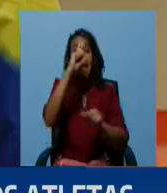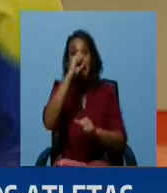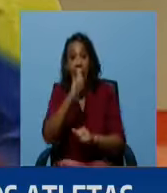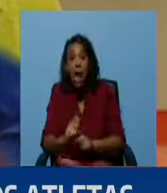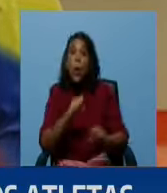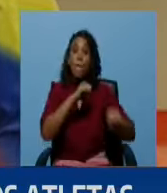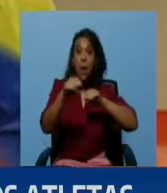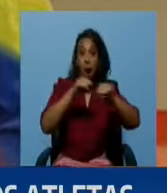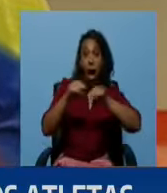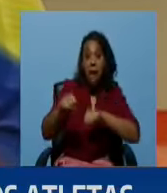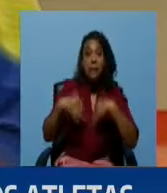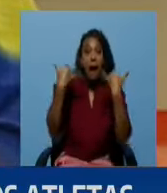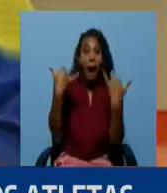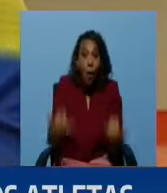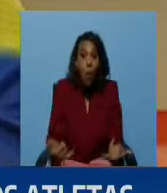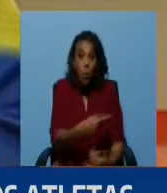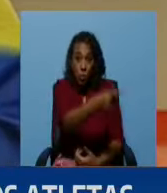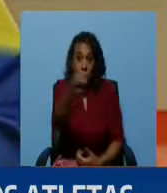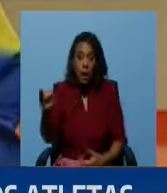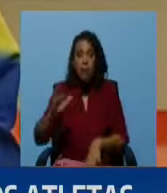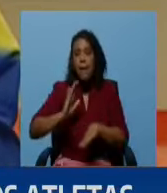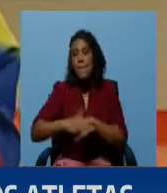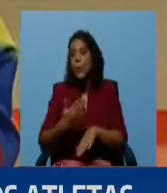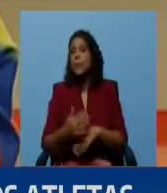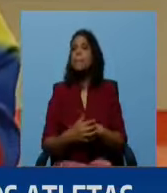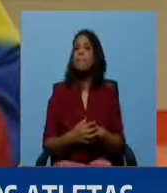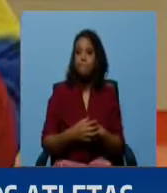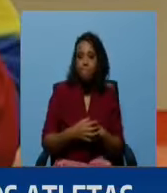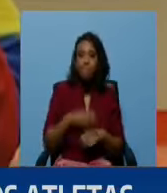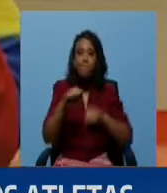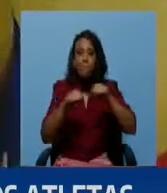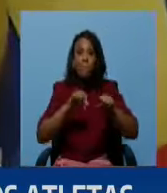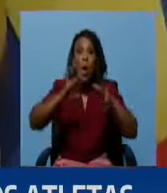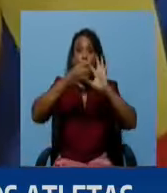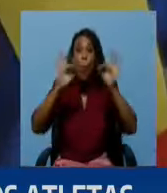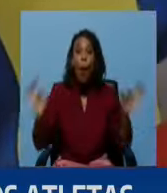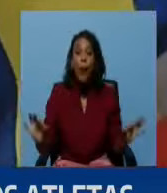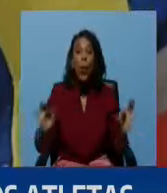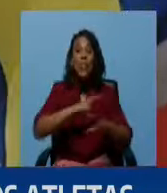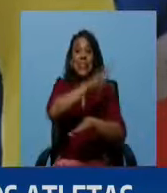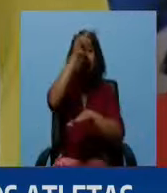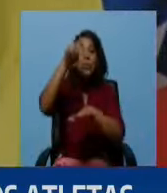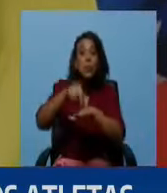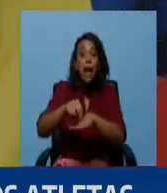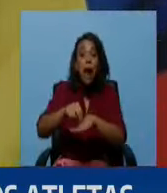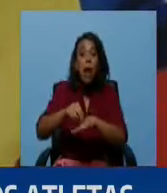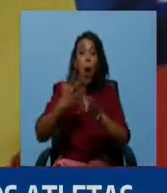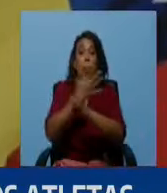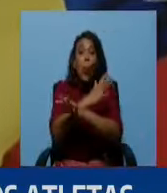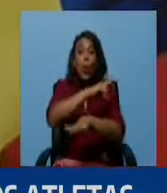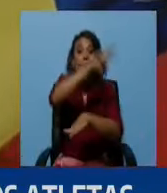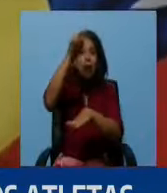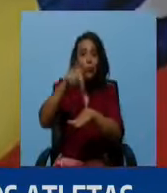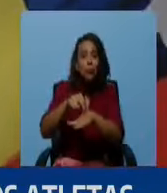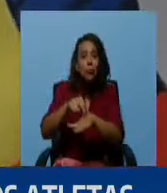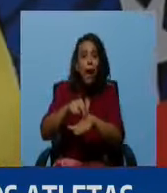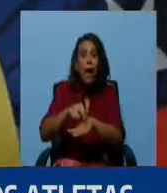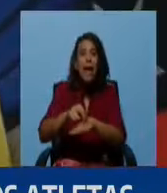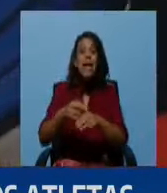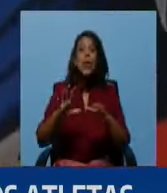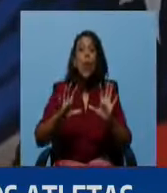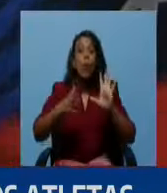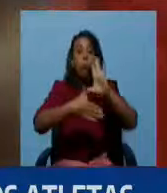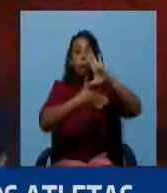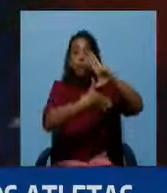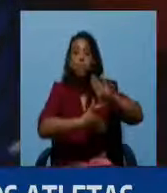que prepararse, porque vamos a hacer los Juegos Nacionales y los Juegos